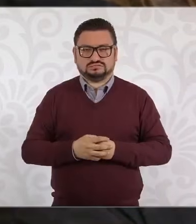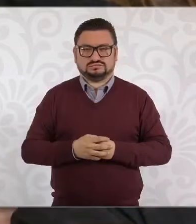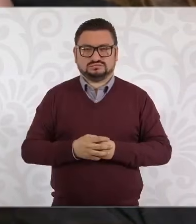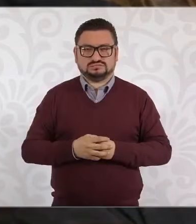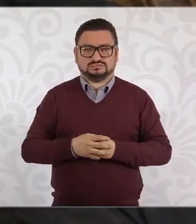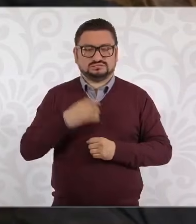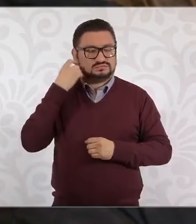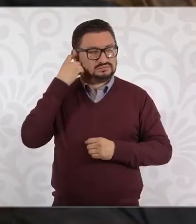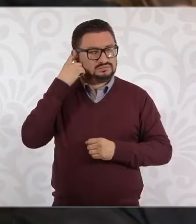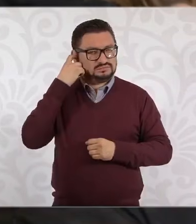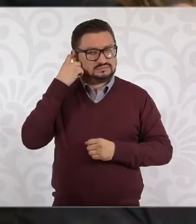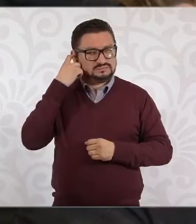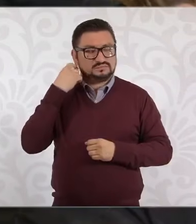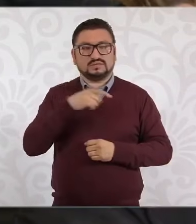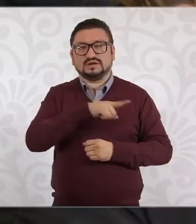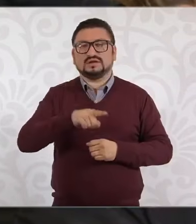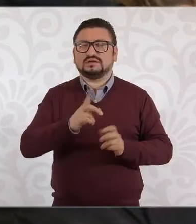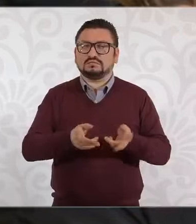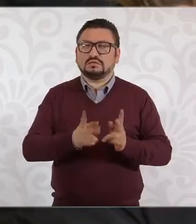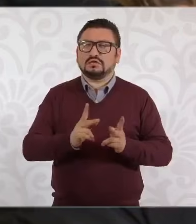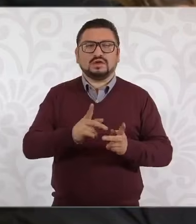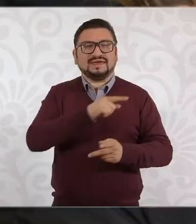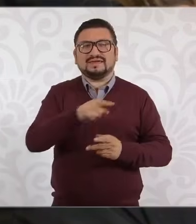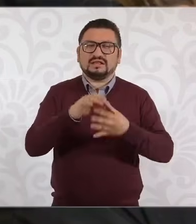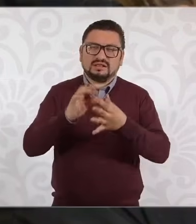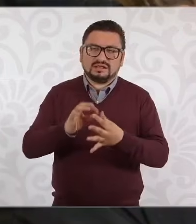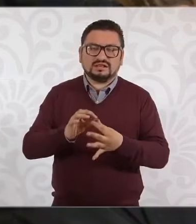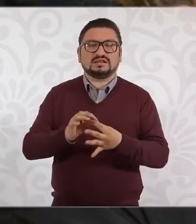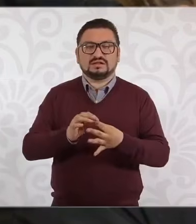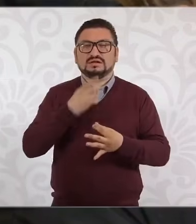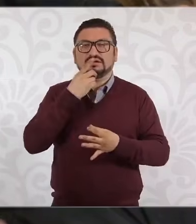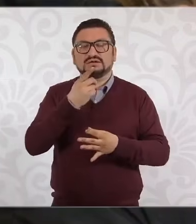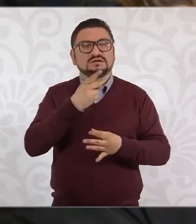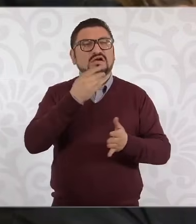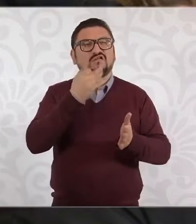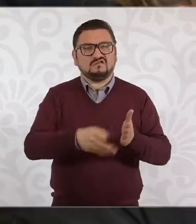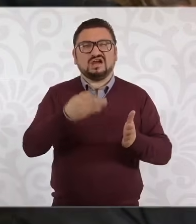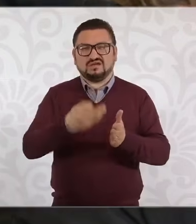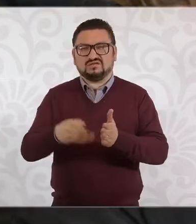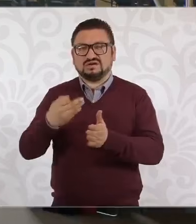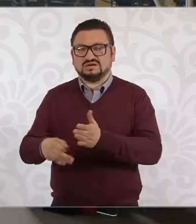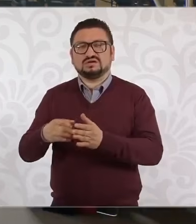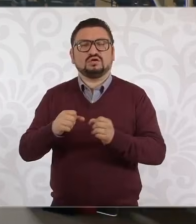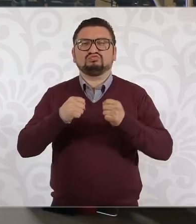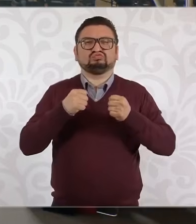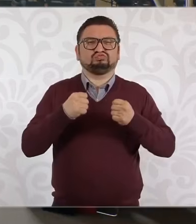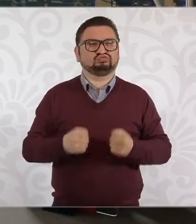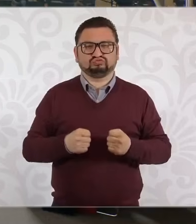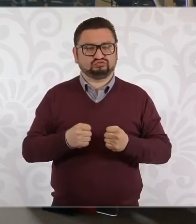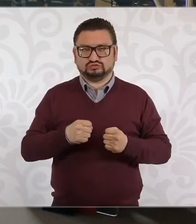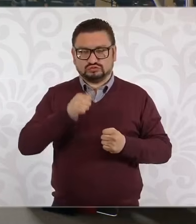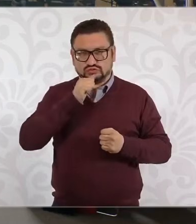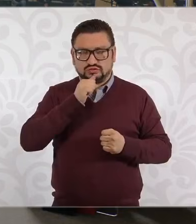un punto de esa conversación fue señalar que había deficiencias o había una poca solidez en